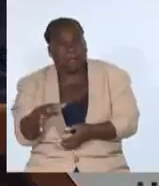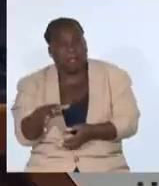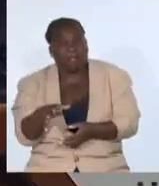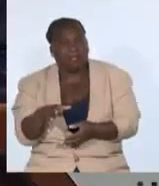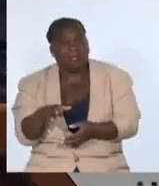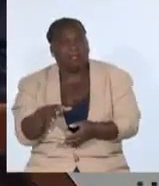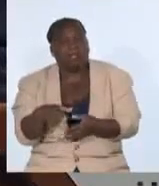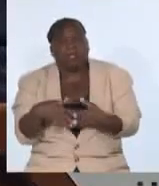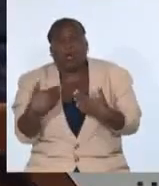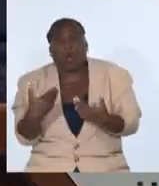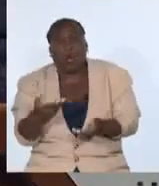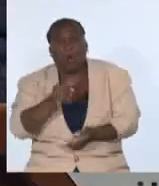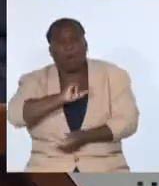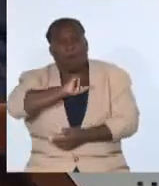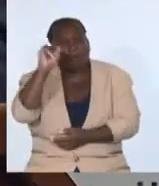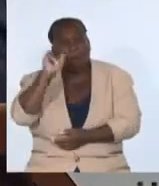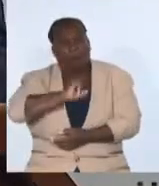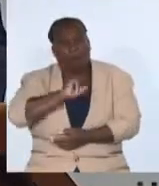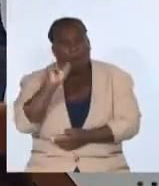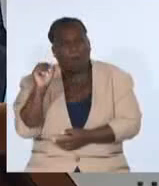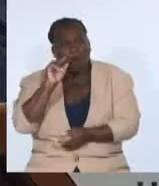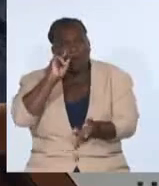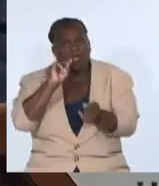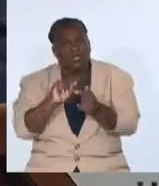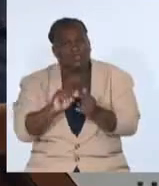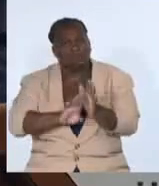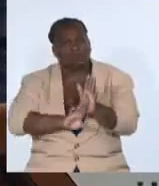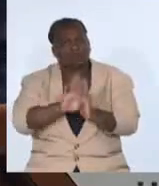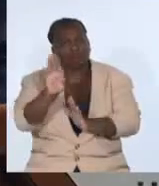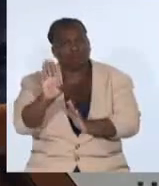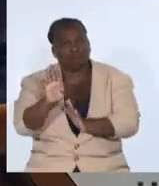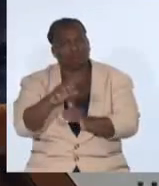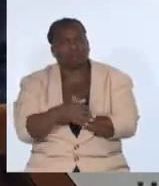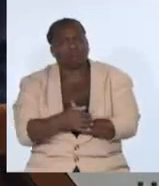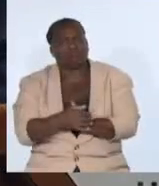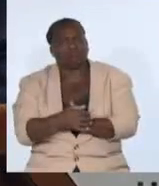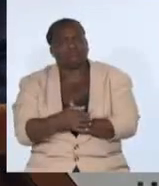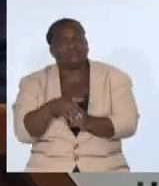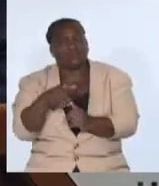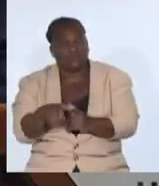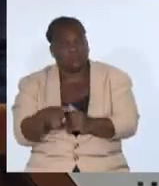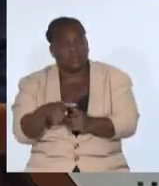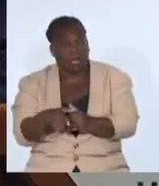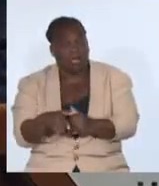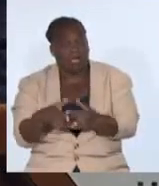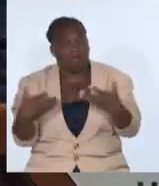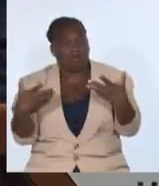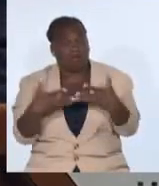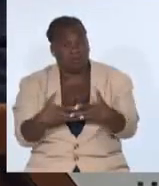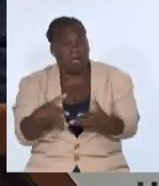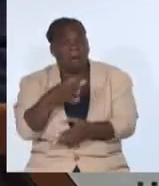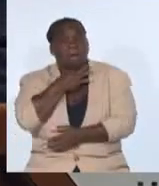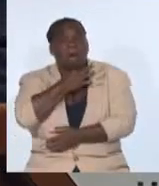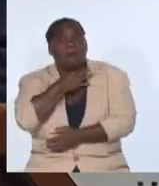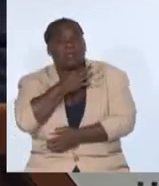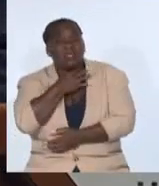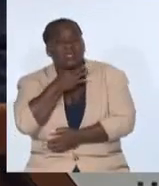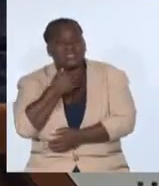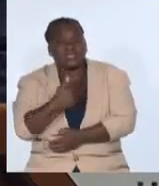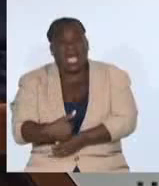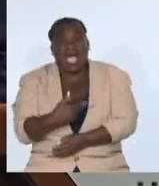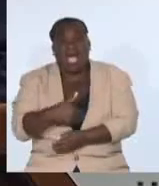alcanzar los objetivos de desarrollo sostenibles relacionados con el fin de la pobreza el hambre Cero en el mundo